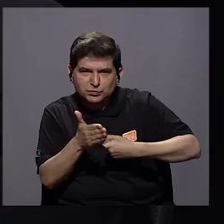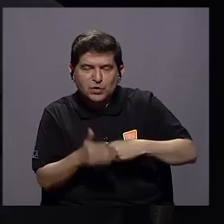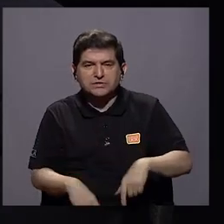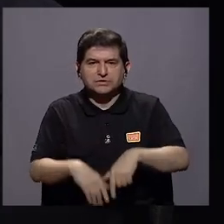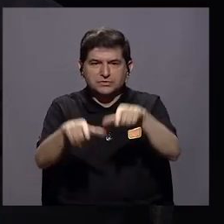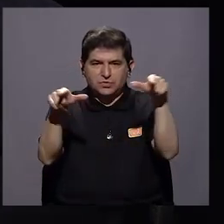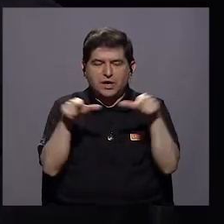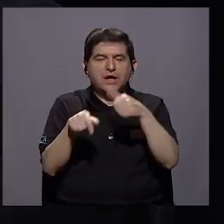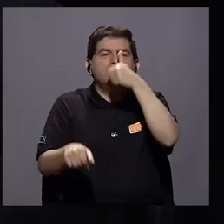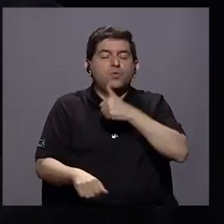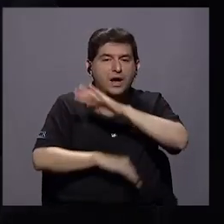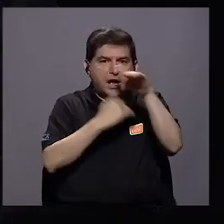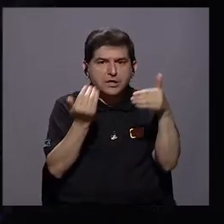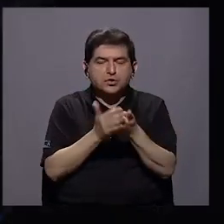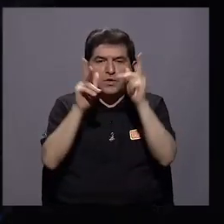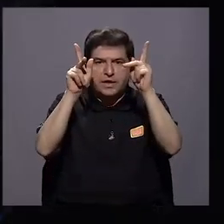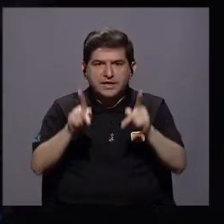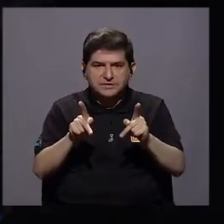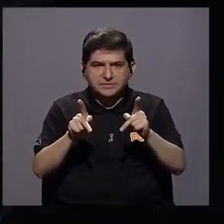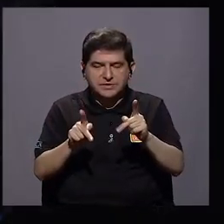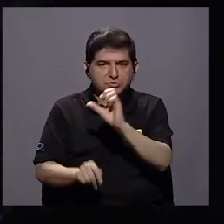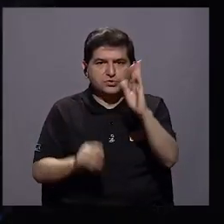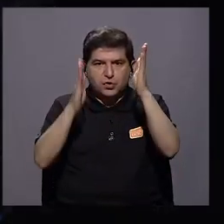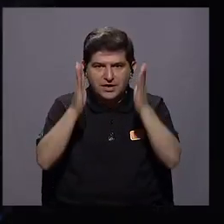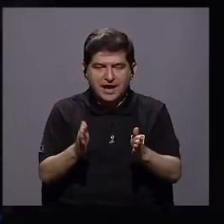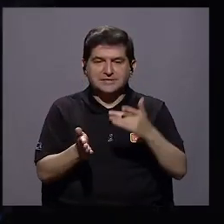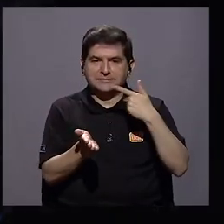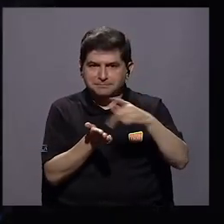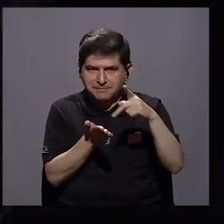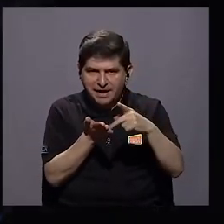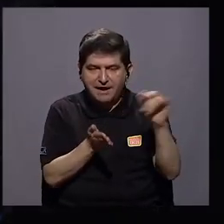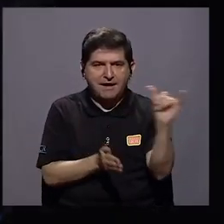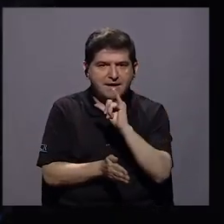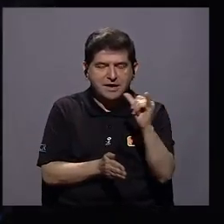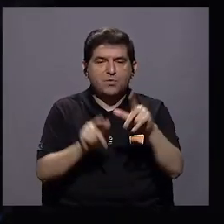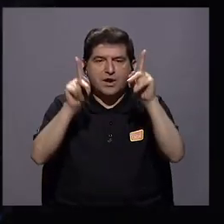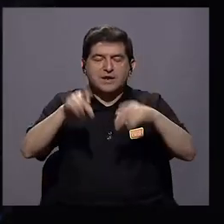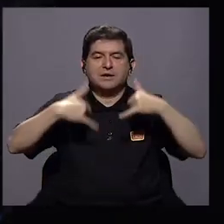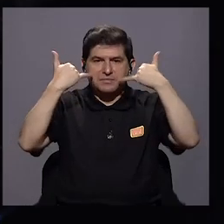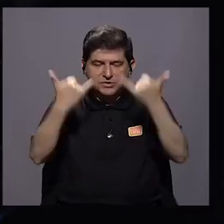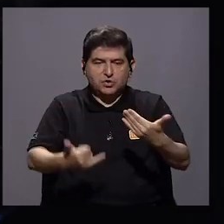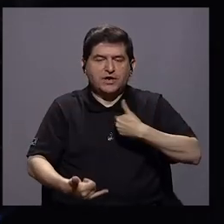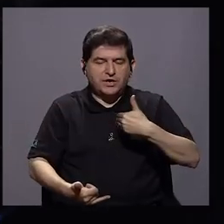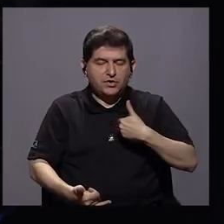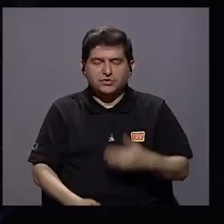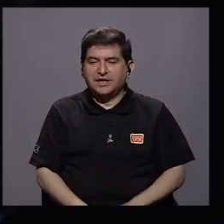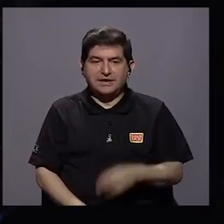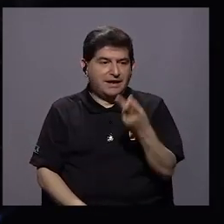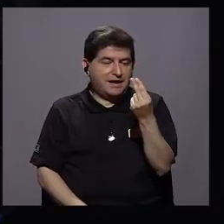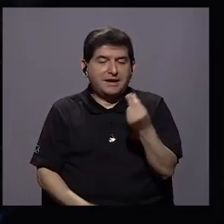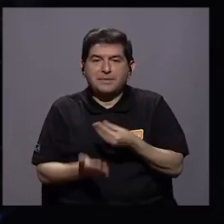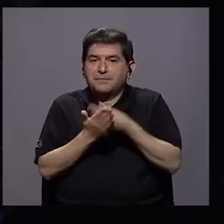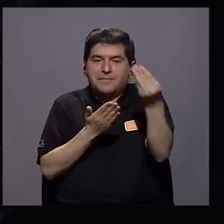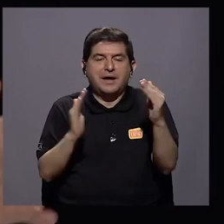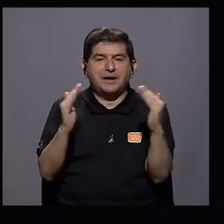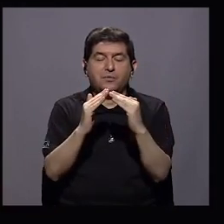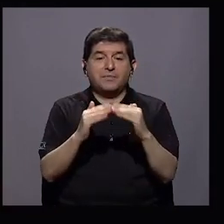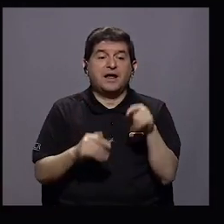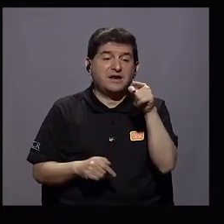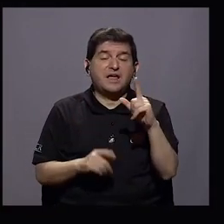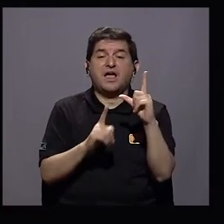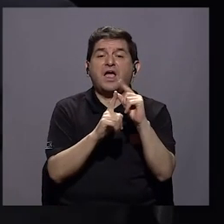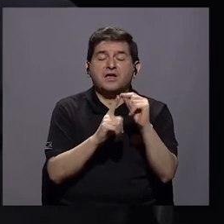la propiedad privada va a ser para todos los costarricenses, don Pablo, y va a afectar también para quienes en este momento no tienen el poder adquisitivo para comprar una casa y